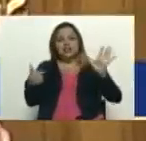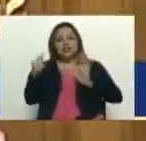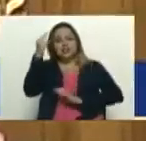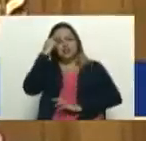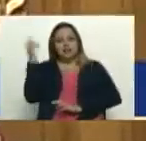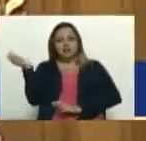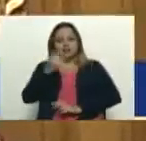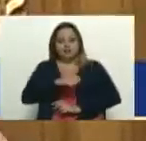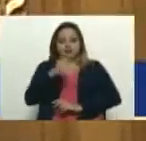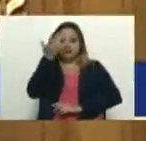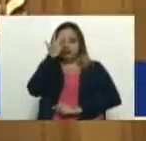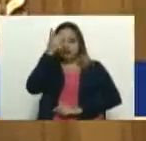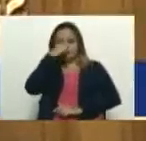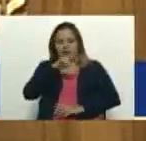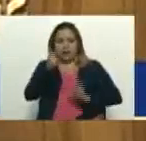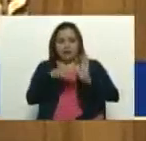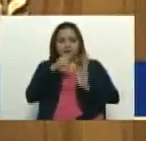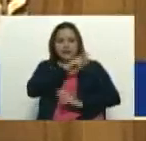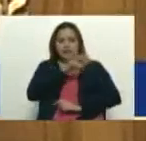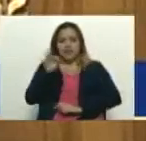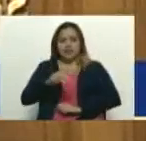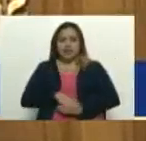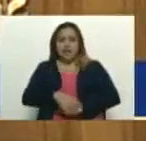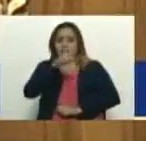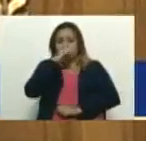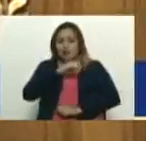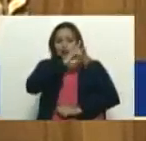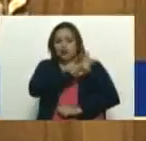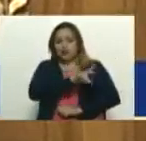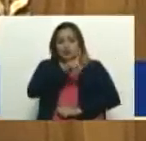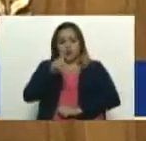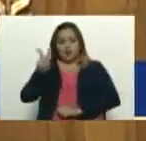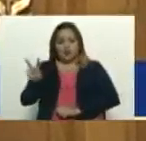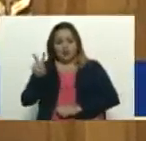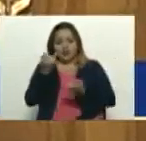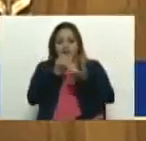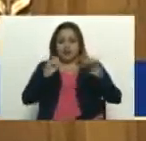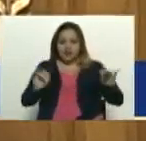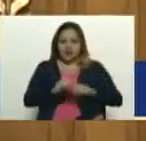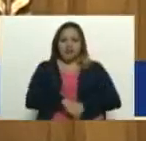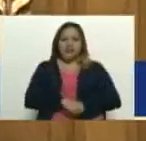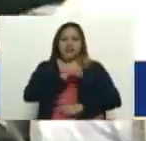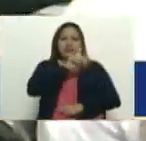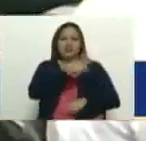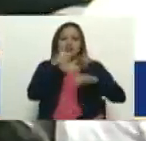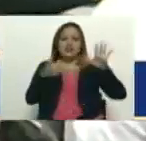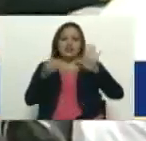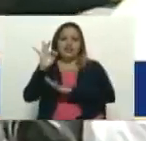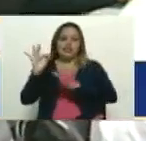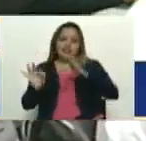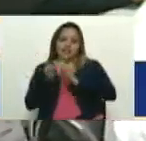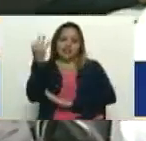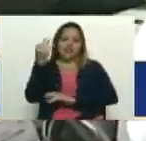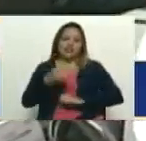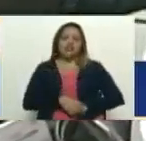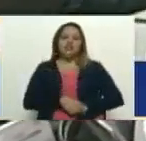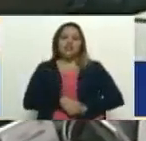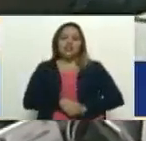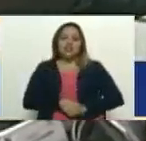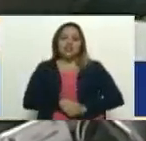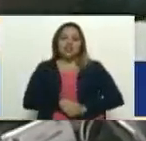de 2023, año 212 de la independencia, 163 de la Federación y